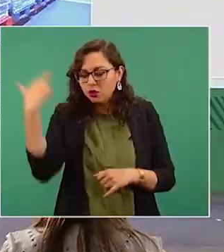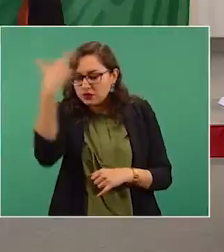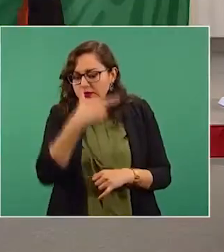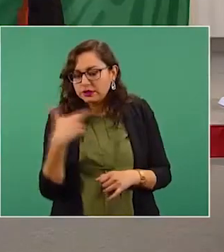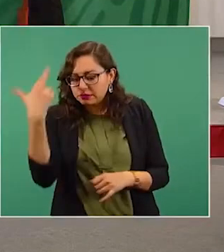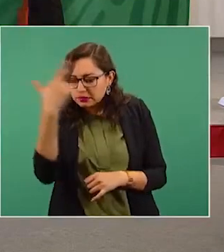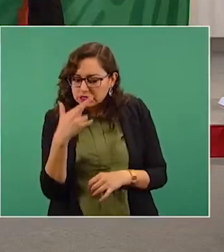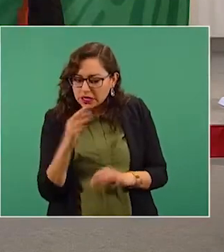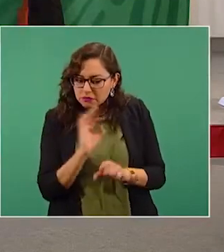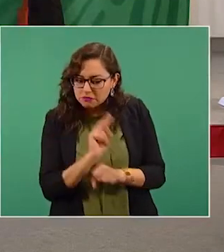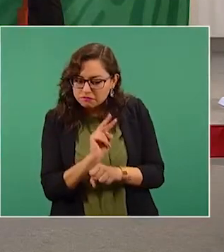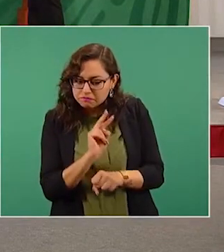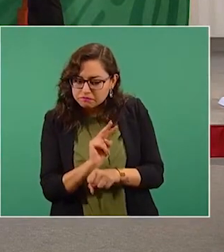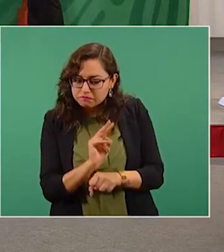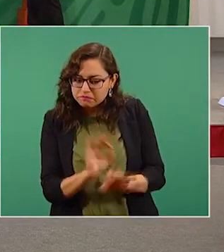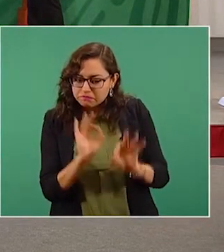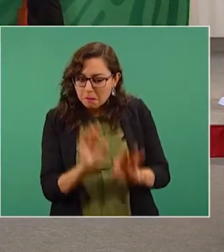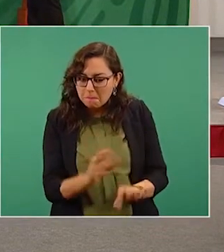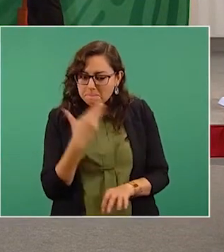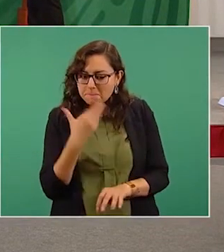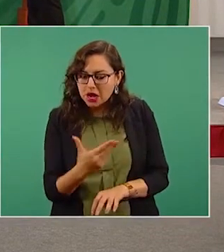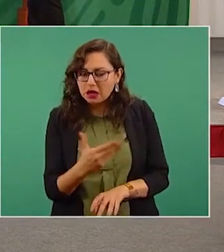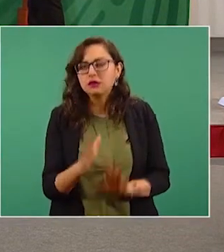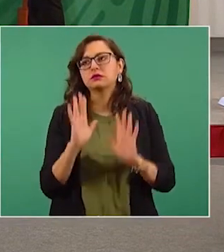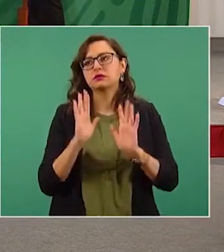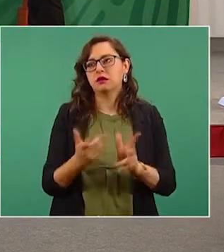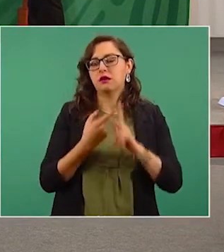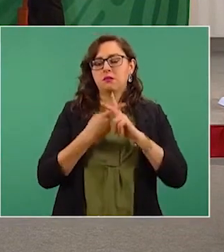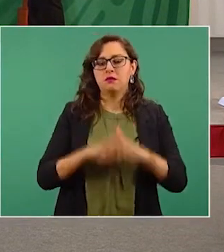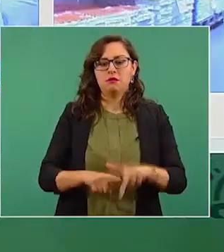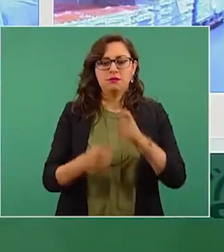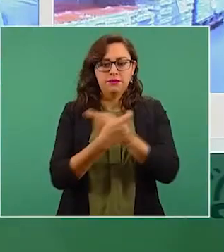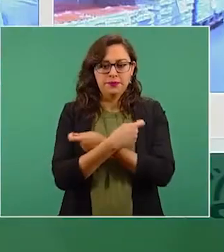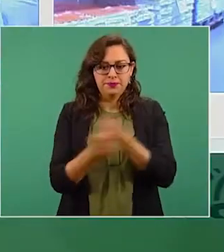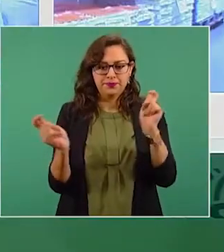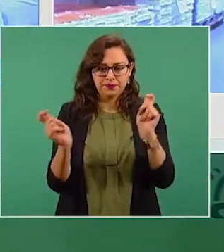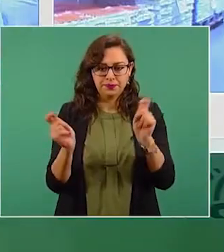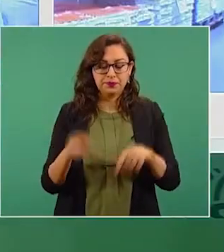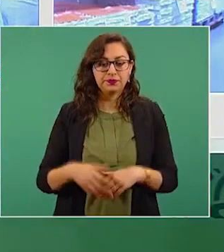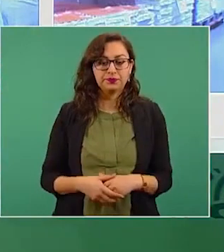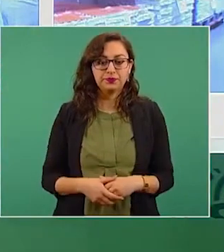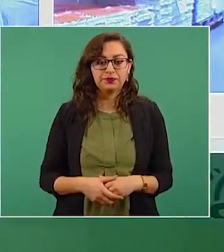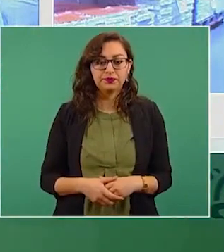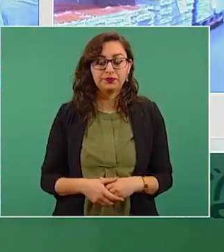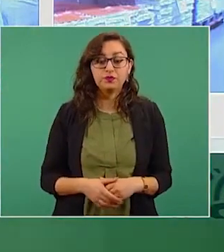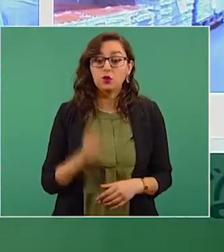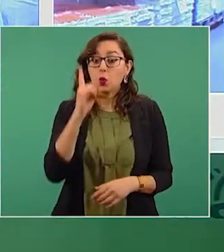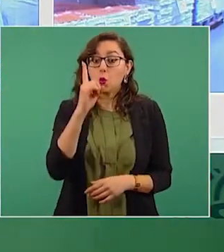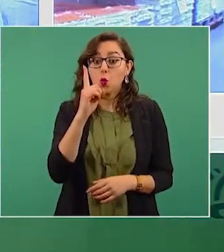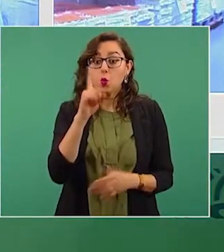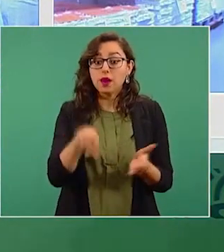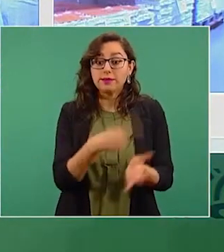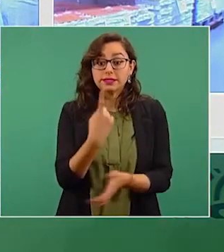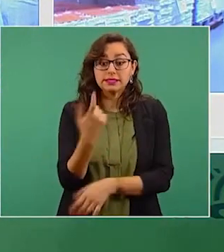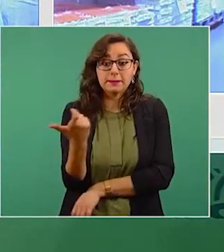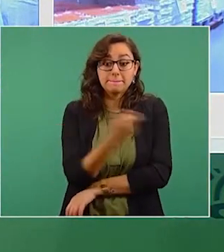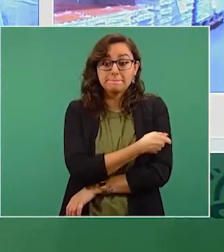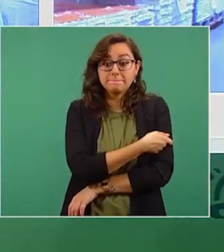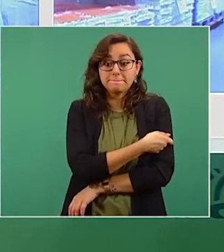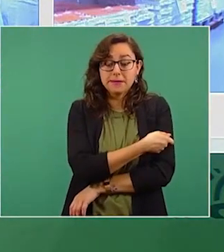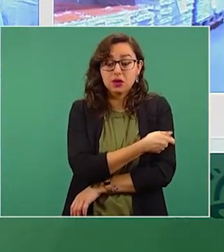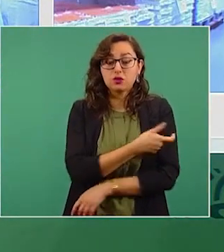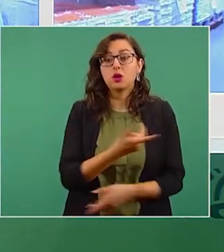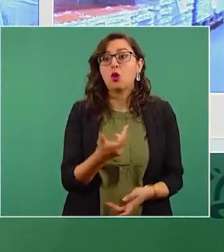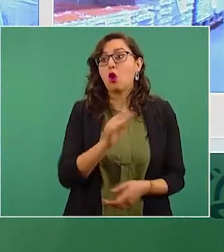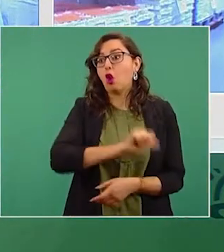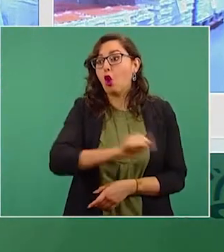para que este mes de marzo se empiece a aplicar en México. Recordemos que esta es una sola dosis. Todas las vacunas que estamos usando hoy en